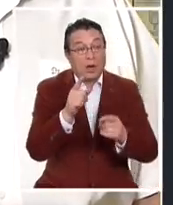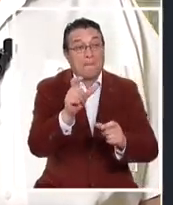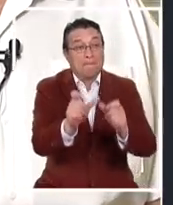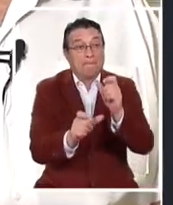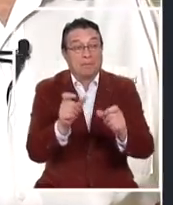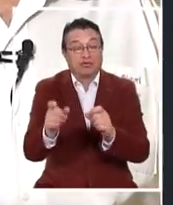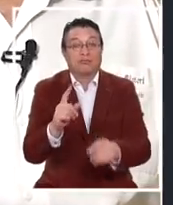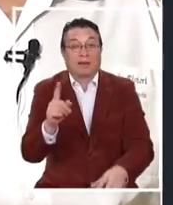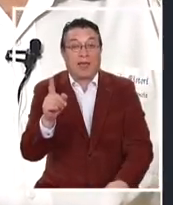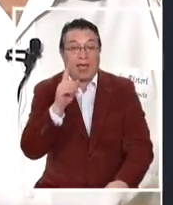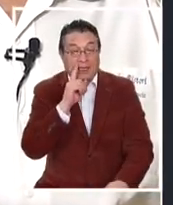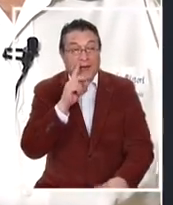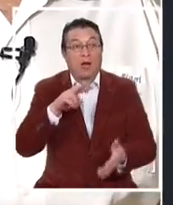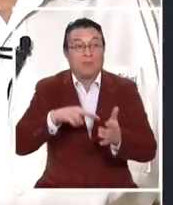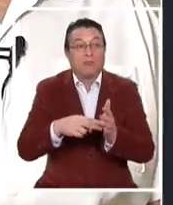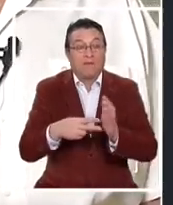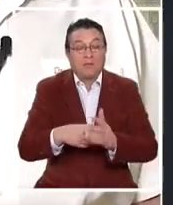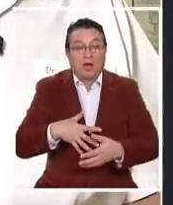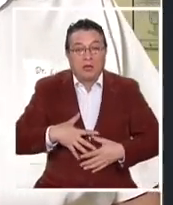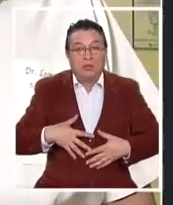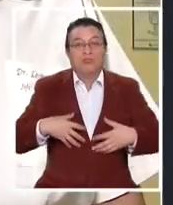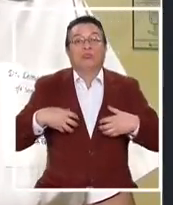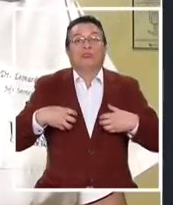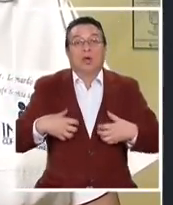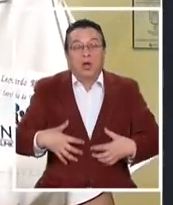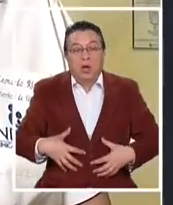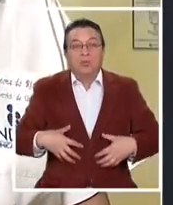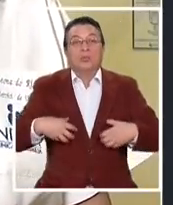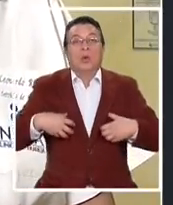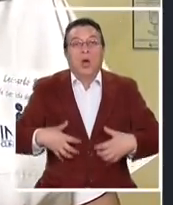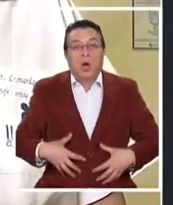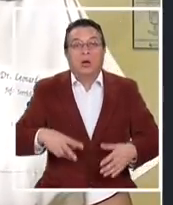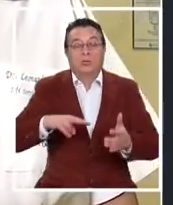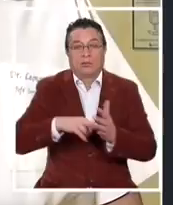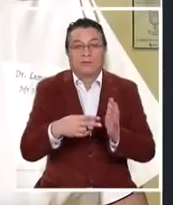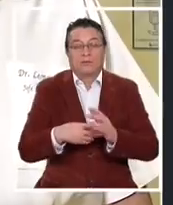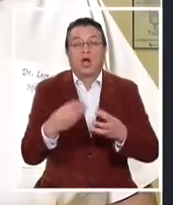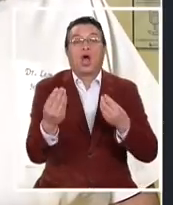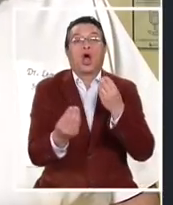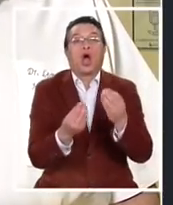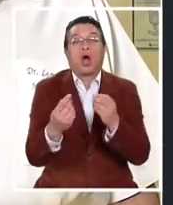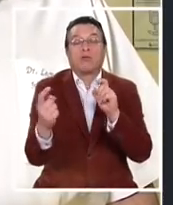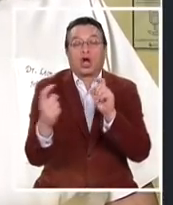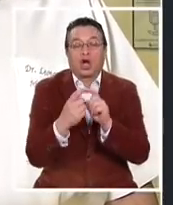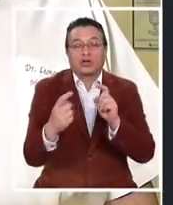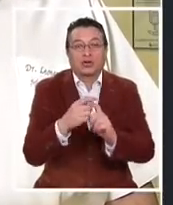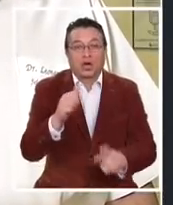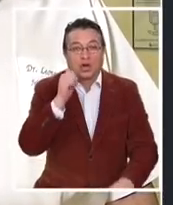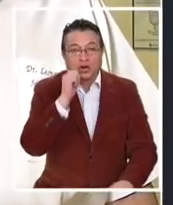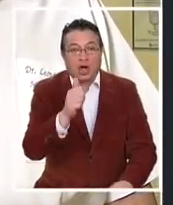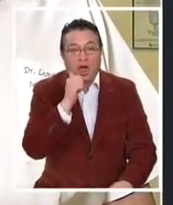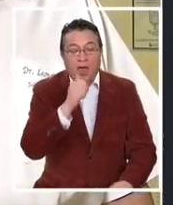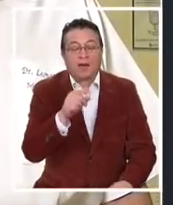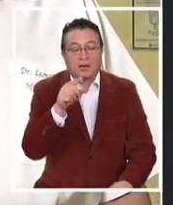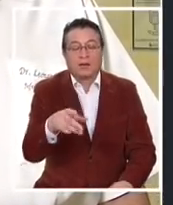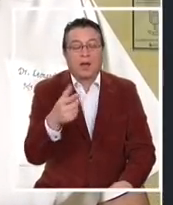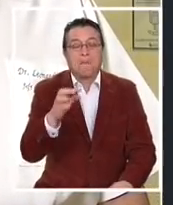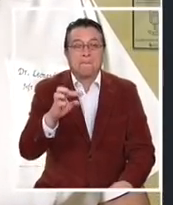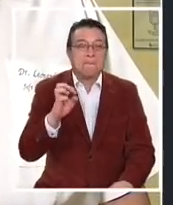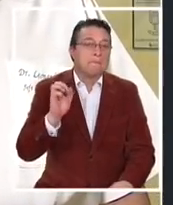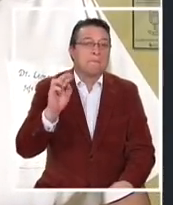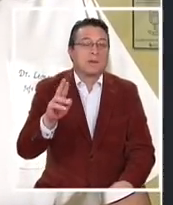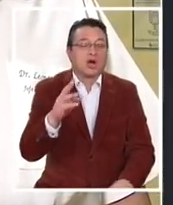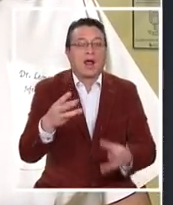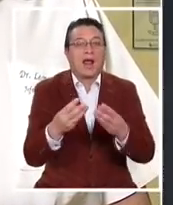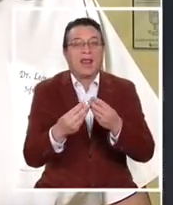personas que están teniendo dificultades para respirar. ¿Cómo es el contacto diario usted con personas que empiezan a empeorar en su